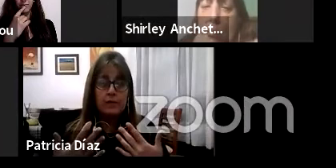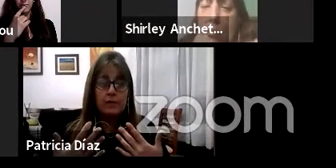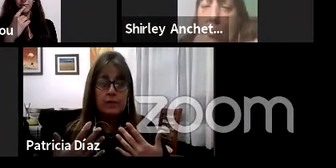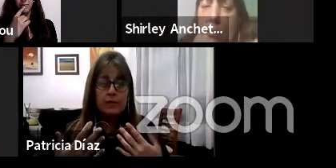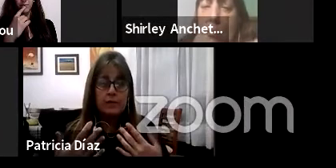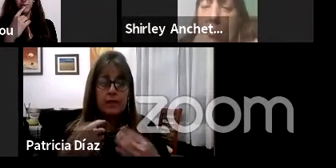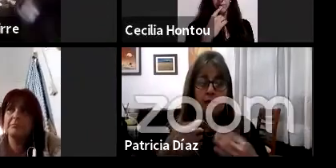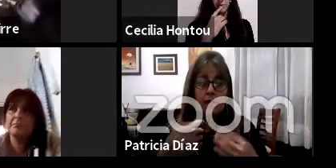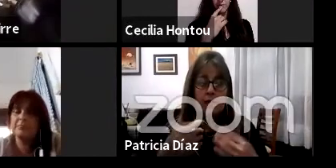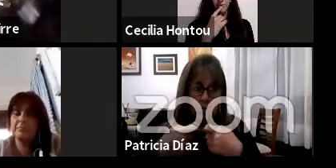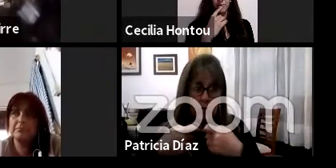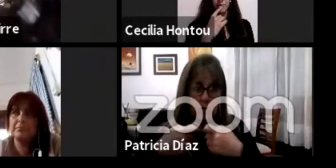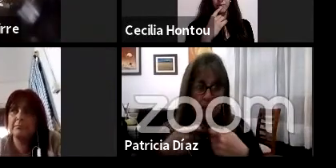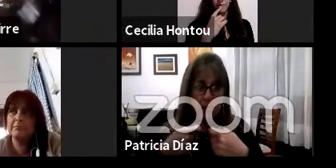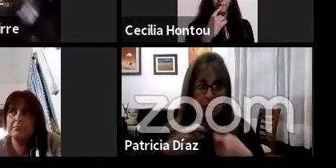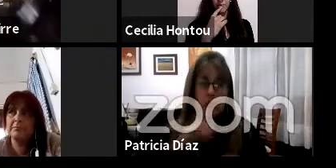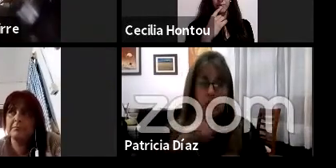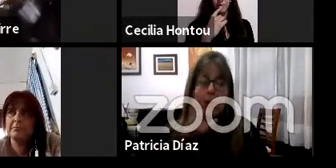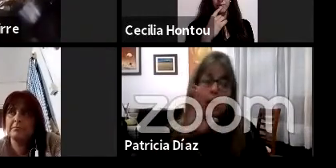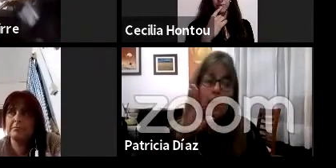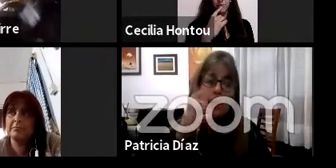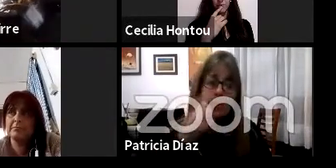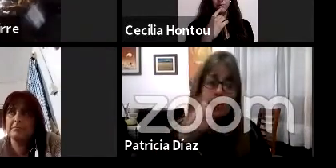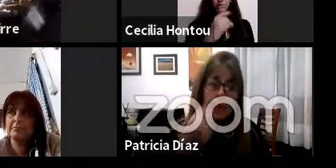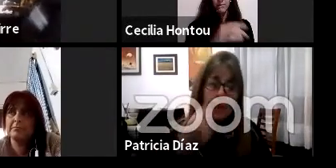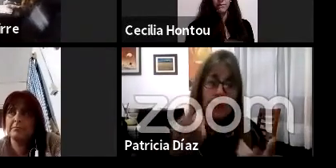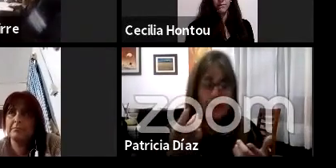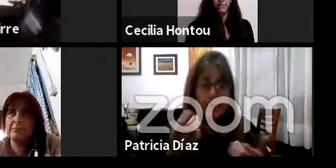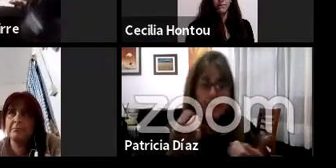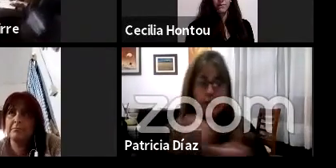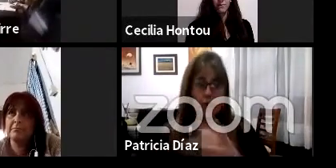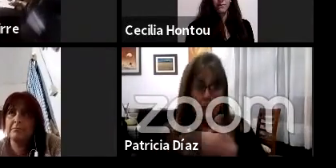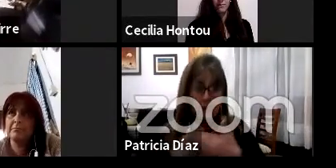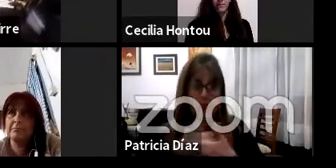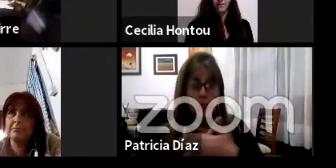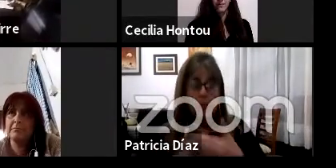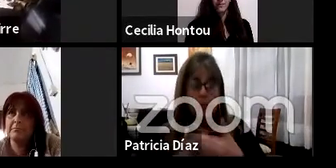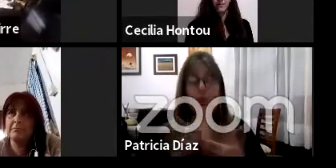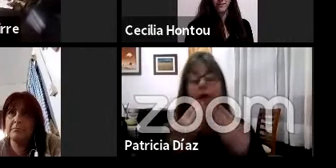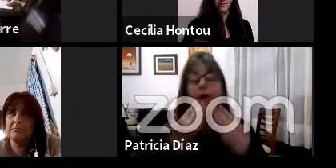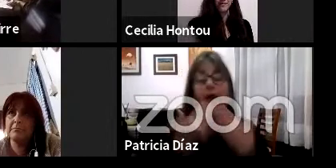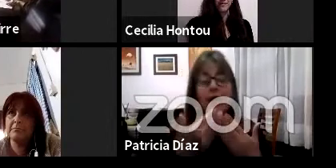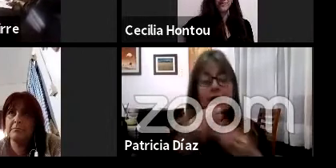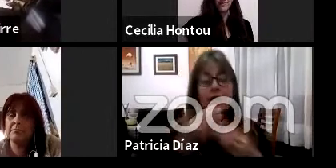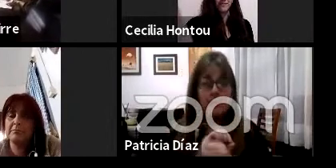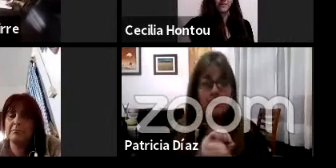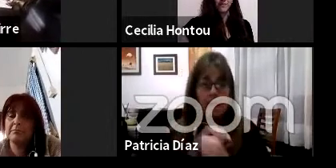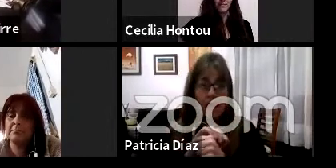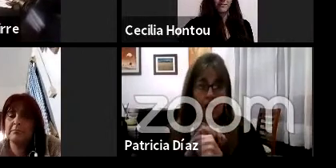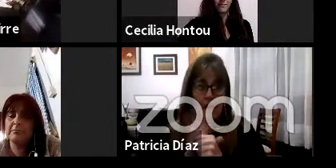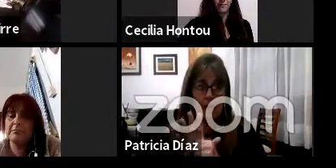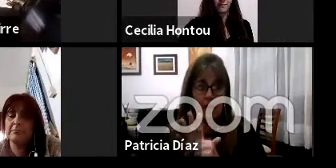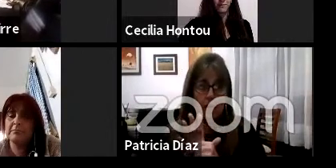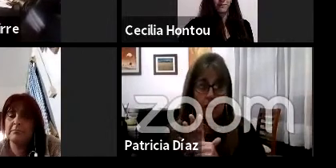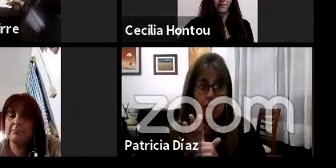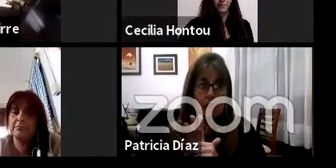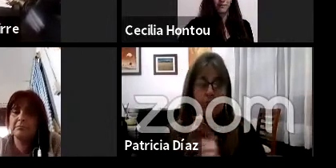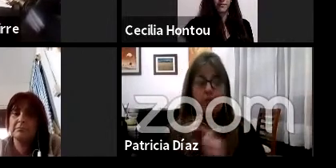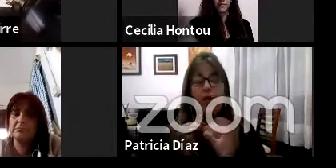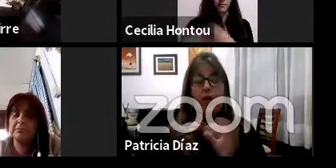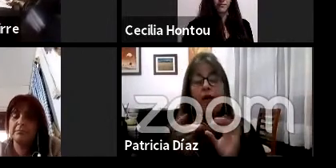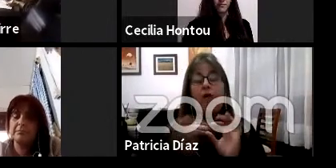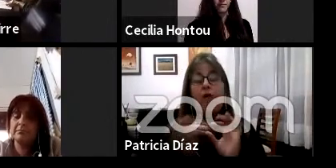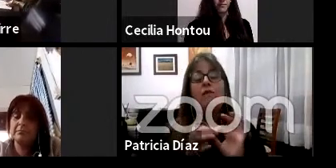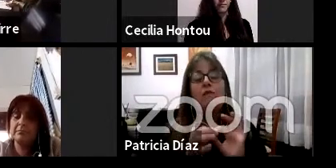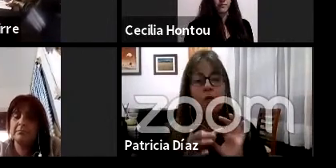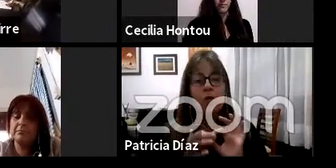que hoy por hoy, bueno, también gracias a la pandemia, el tema de la vinculación a distancia